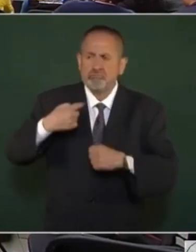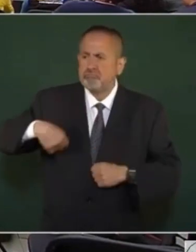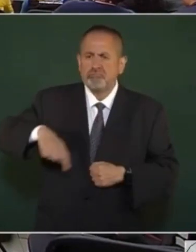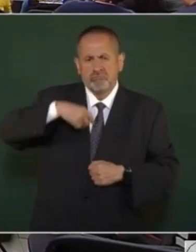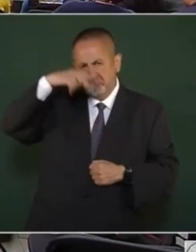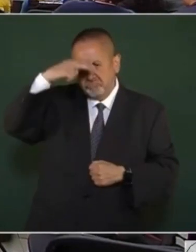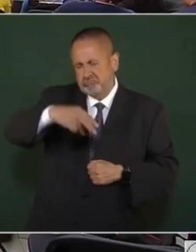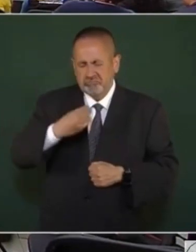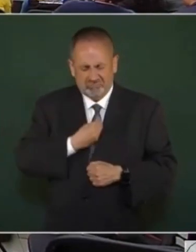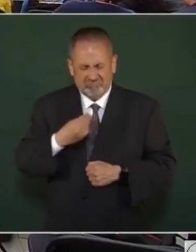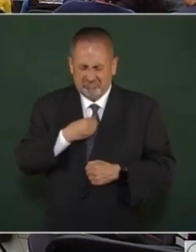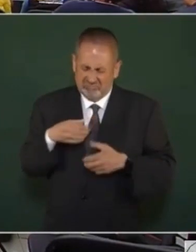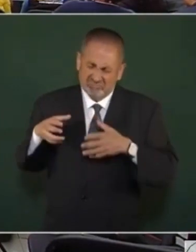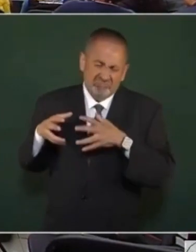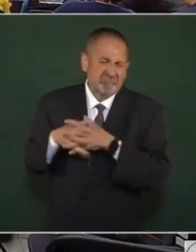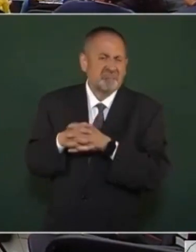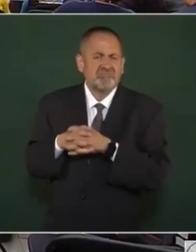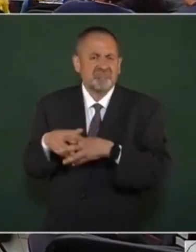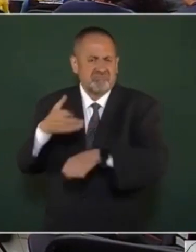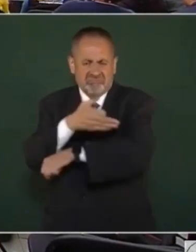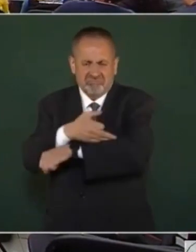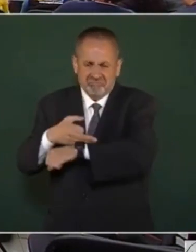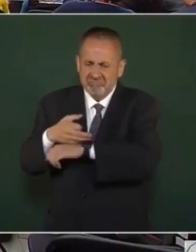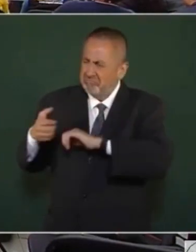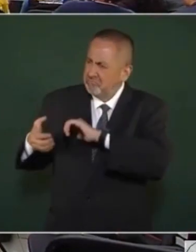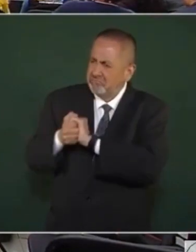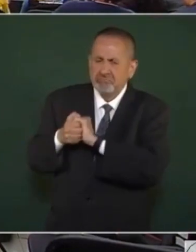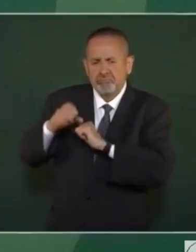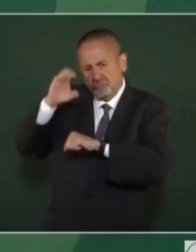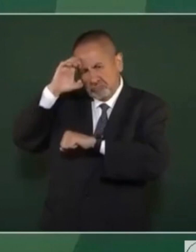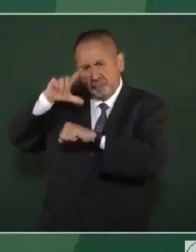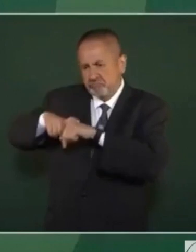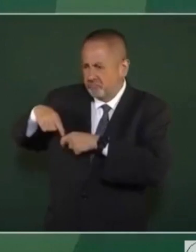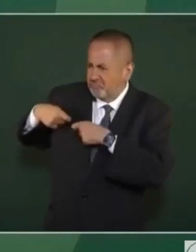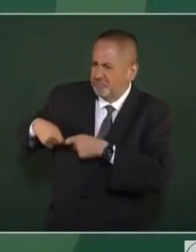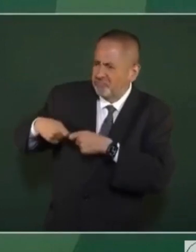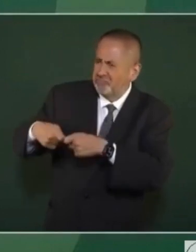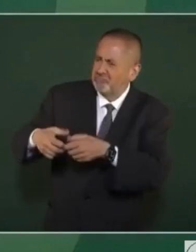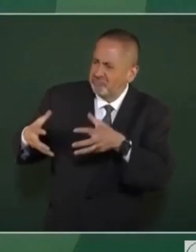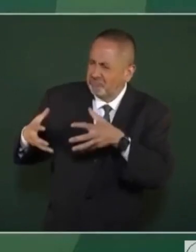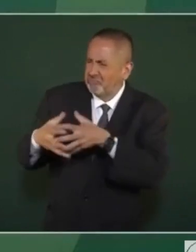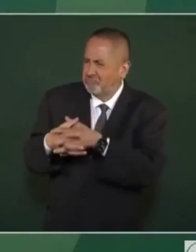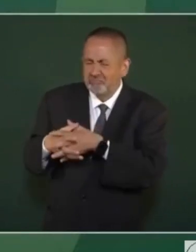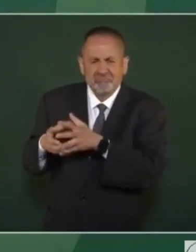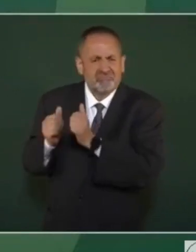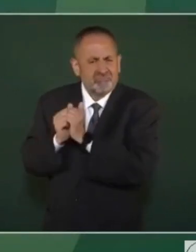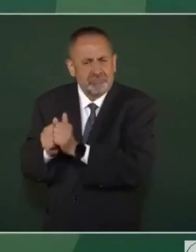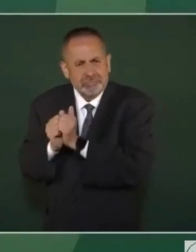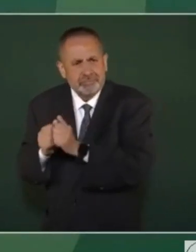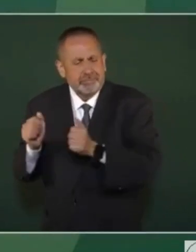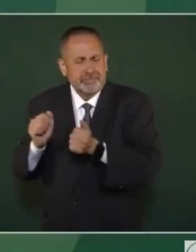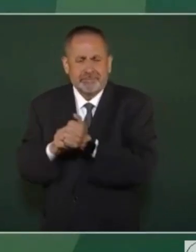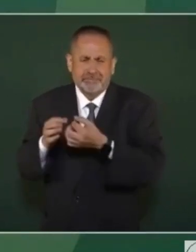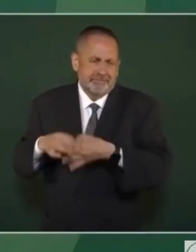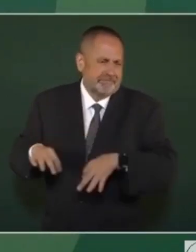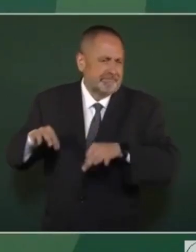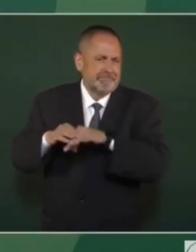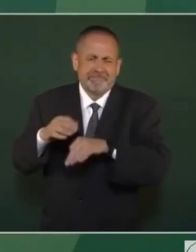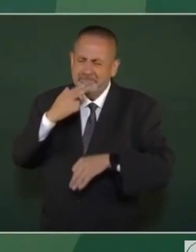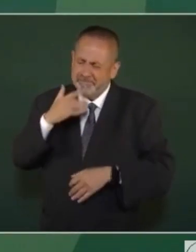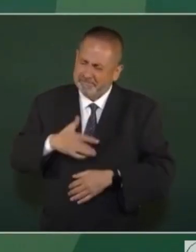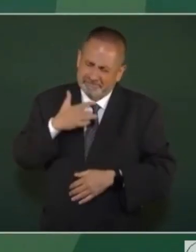los mexicanos, por nuestras culturas que tienen profundas